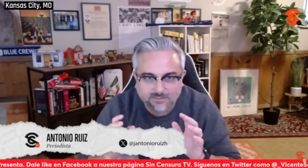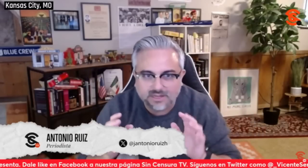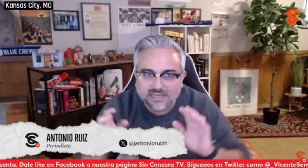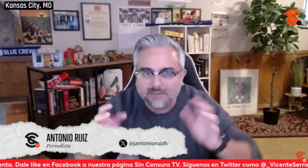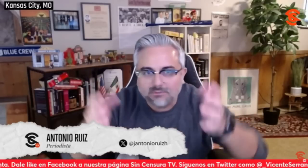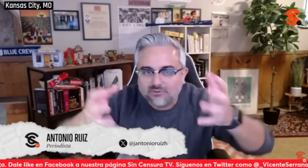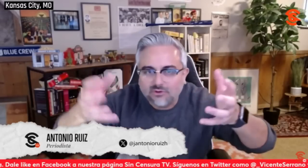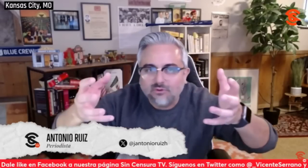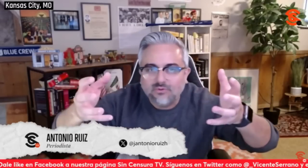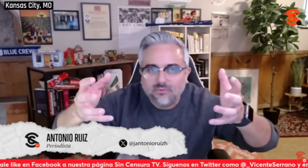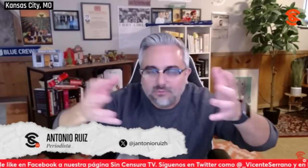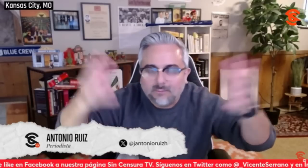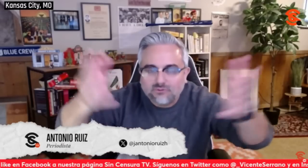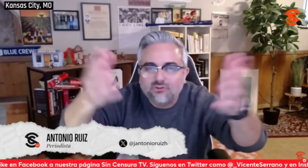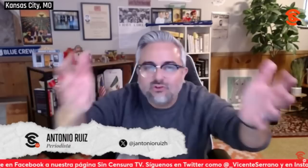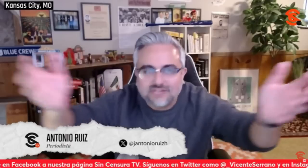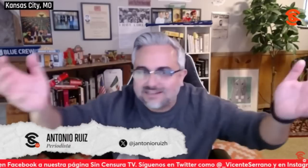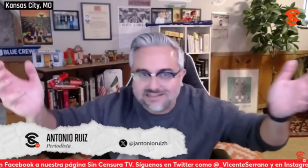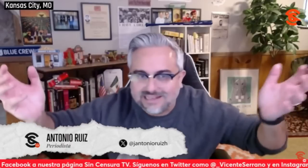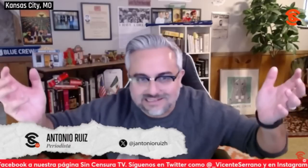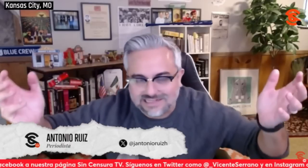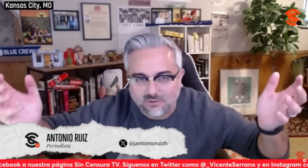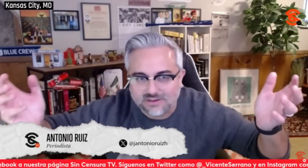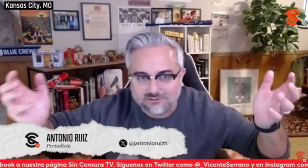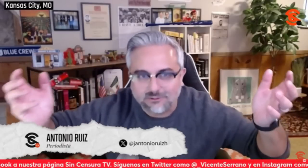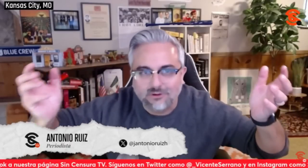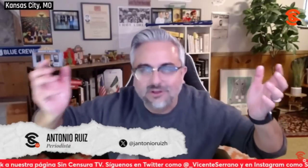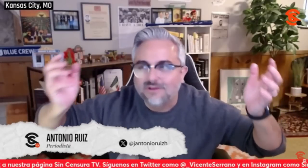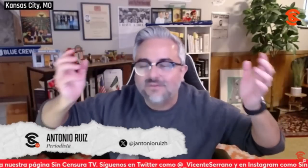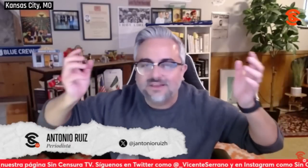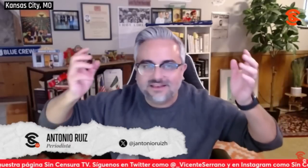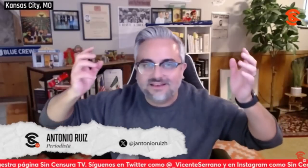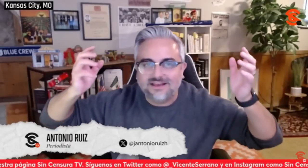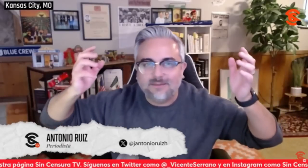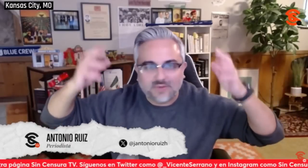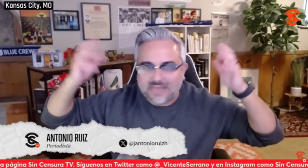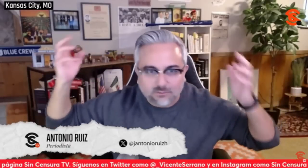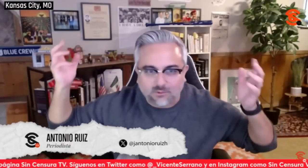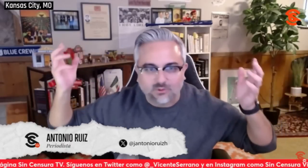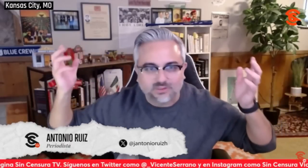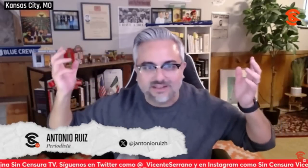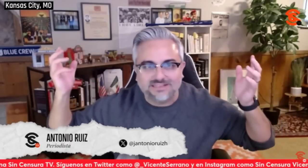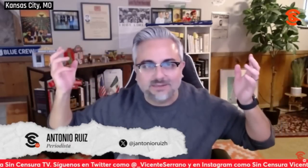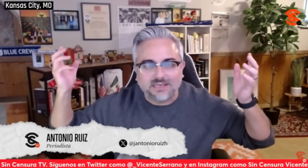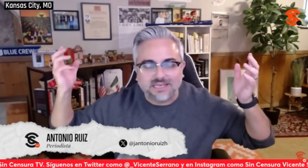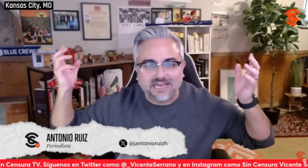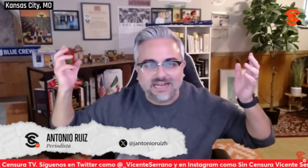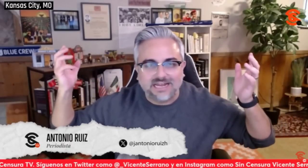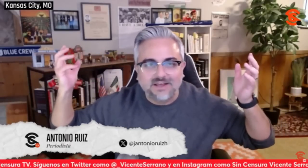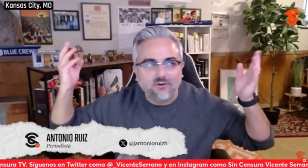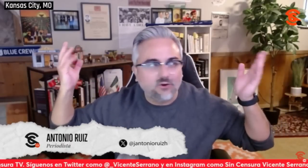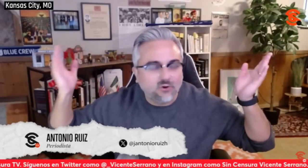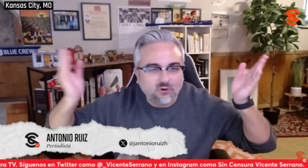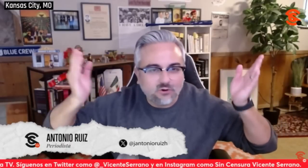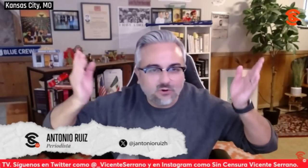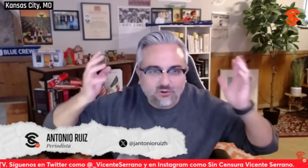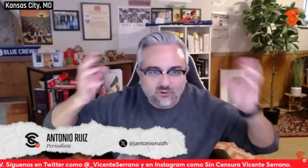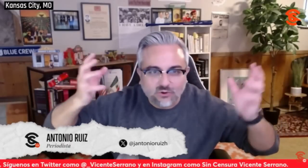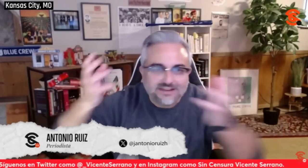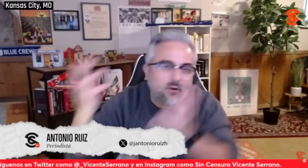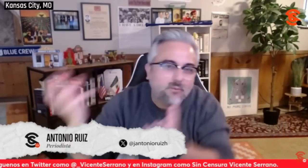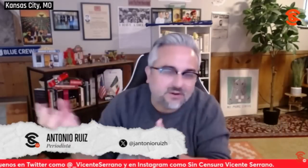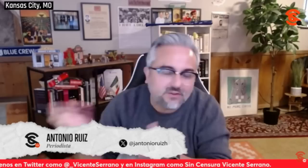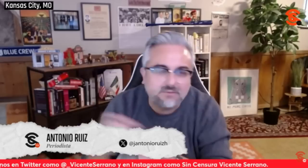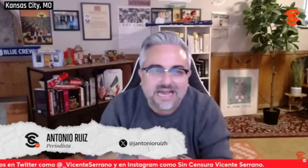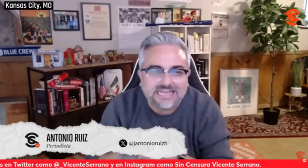diferencias que hay por ahí, que pues no, vamos, son 2 que 3 legisladores, ¿no? Que apoyados por la ultraderecha mexicana. No